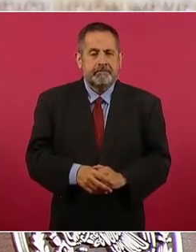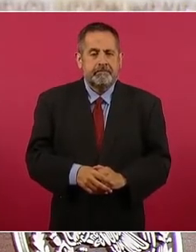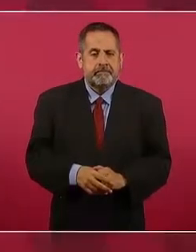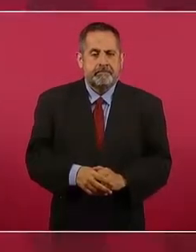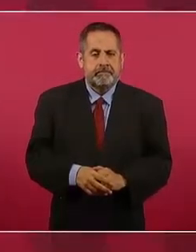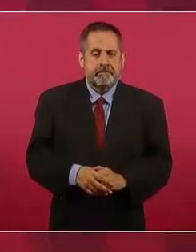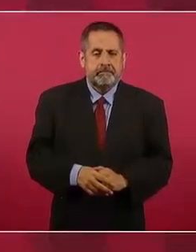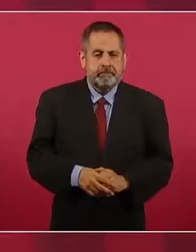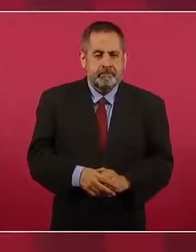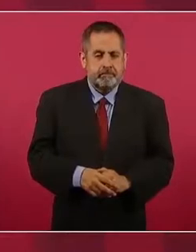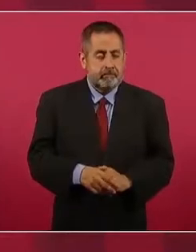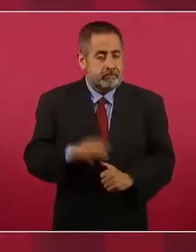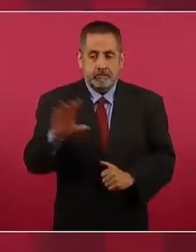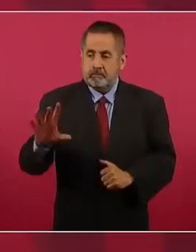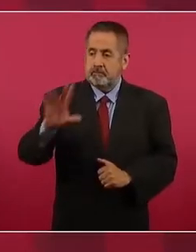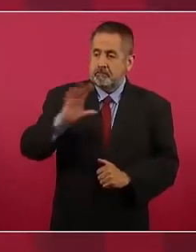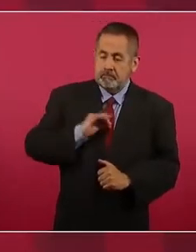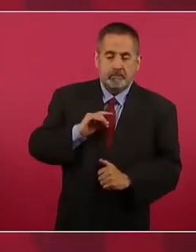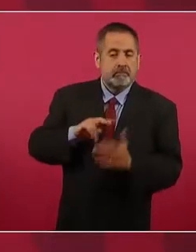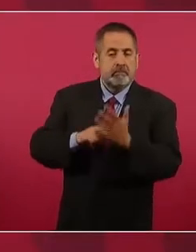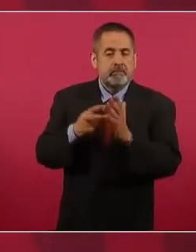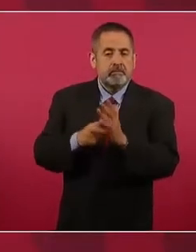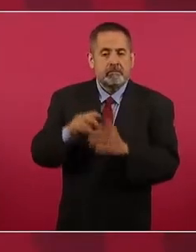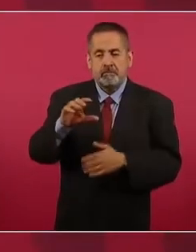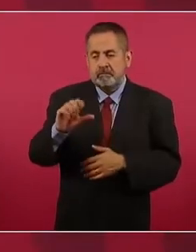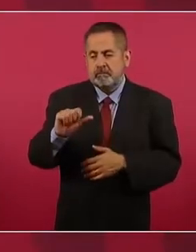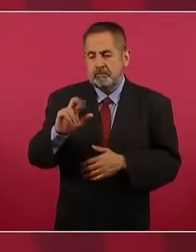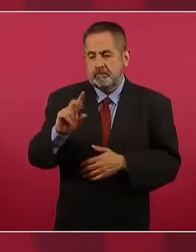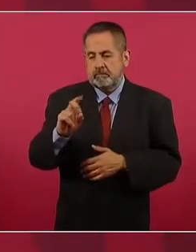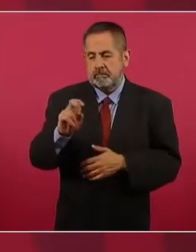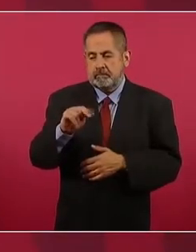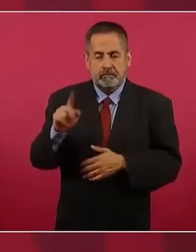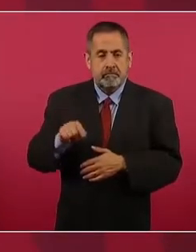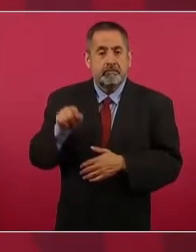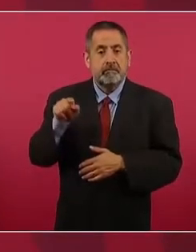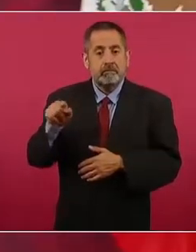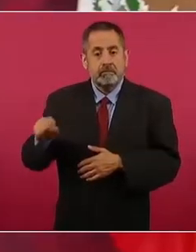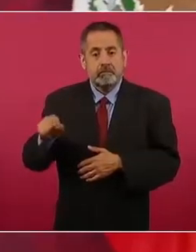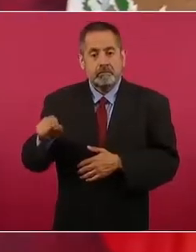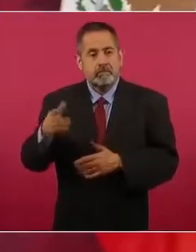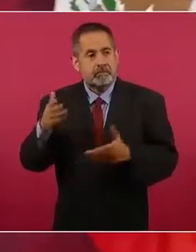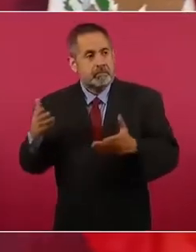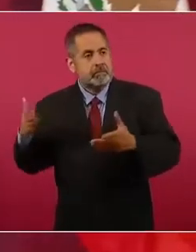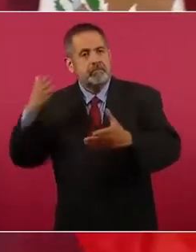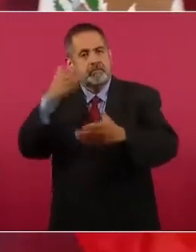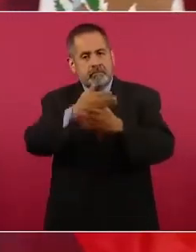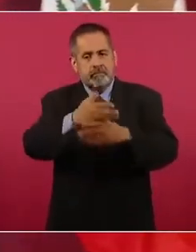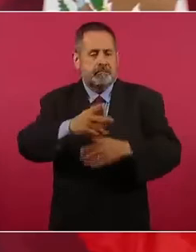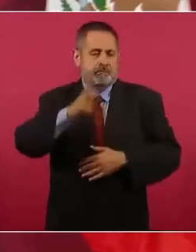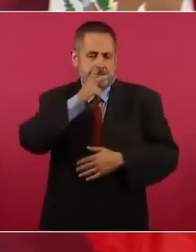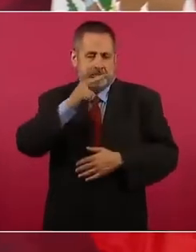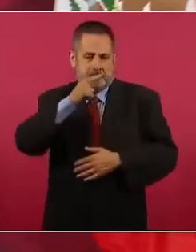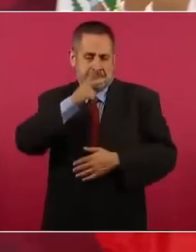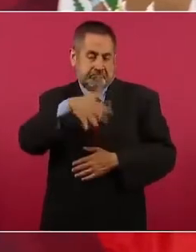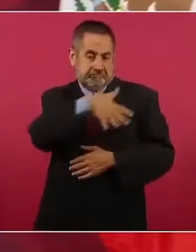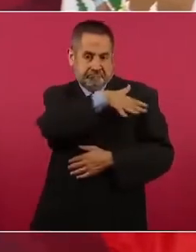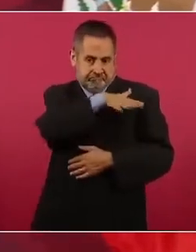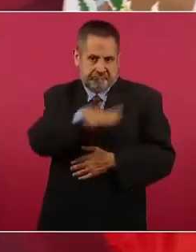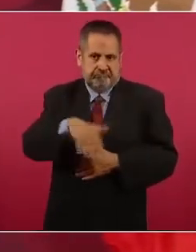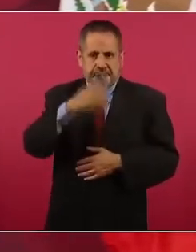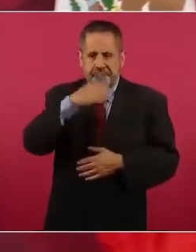Una vez me platicó el ingeniero Cárdenas que llegó a ver a su papá, al general Cárdenas,